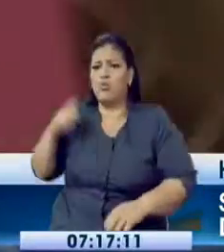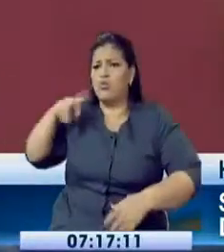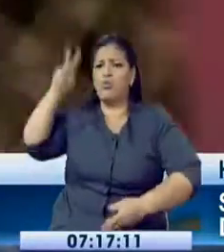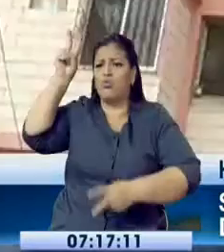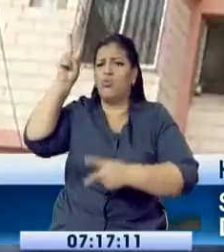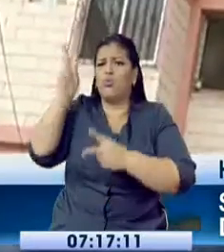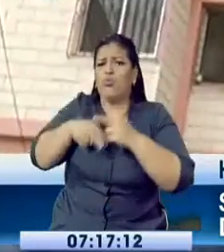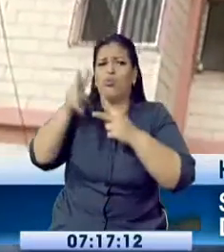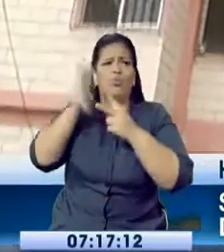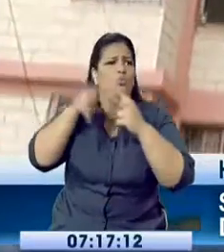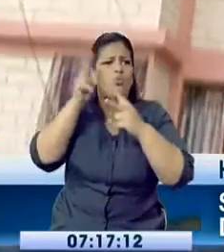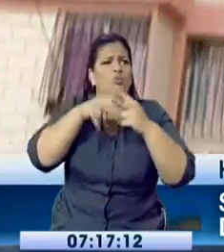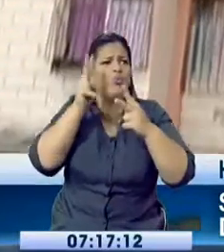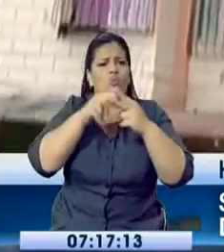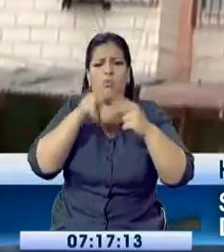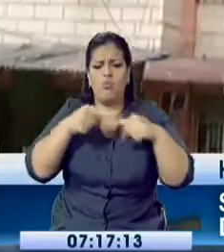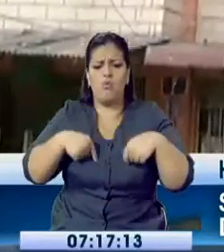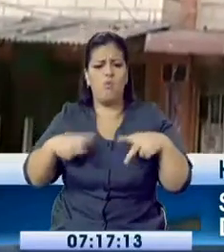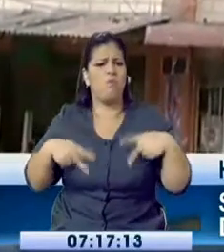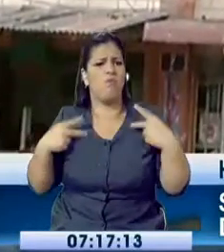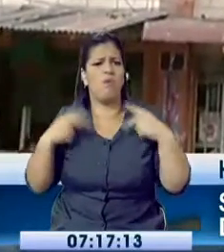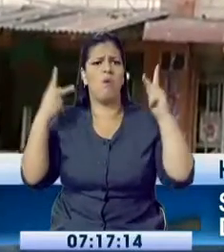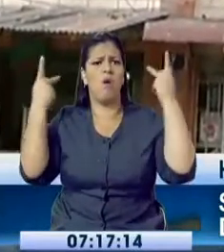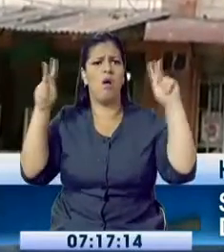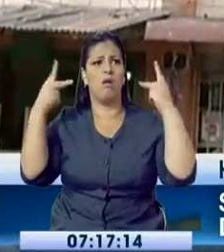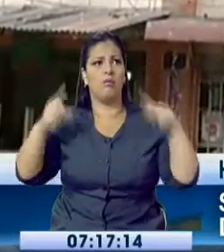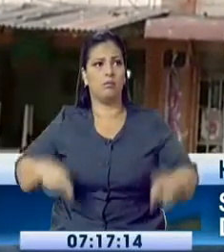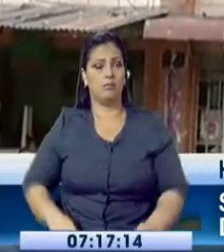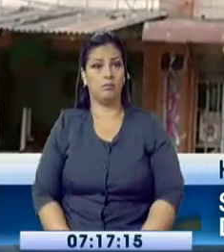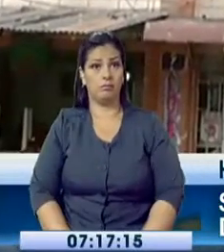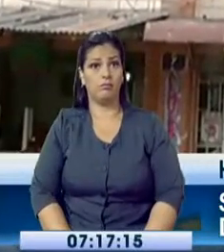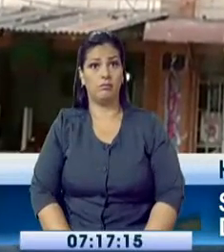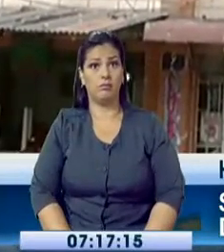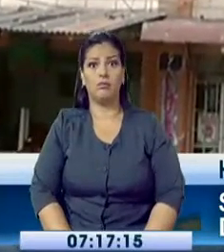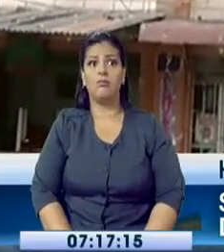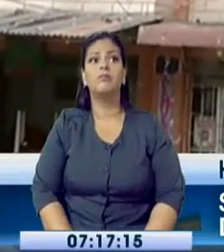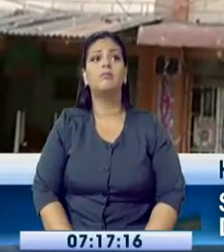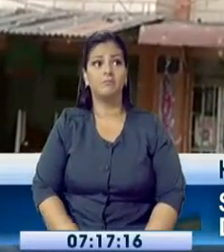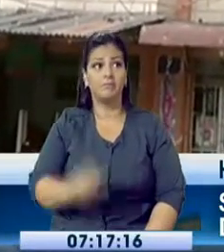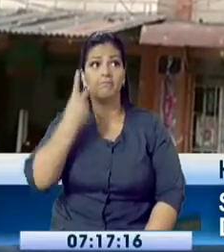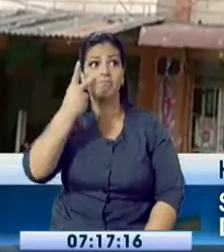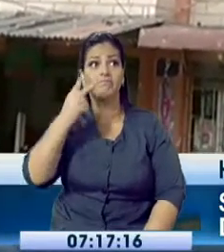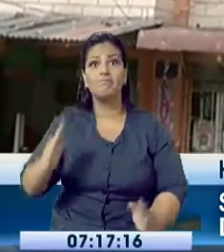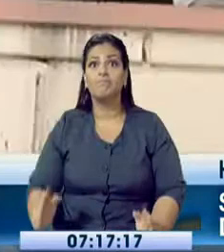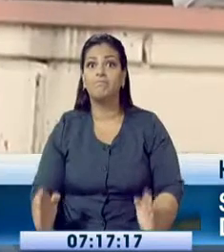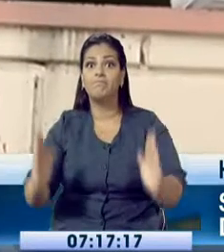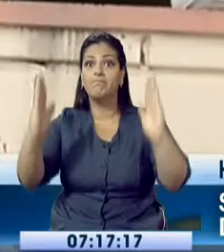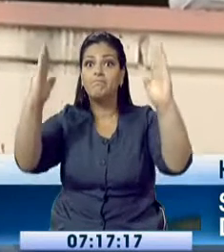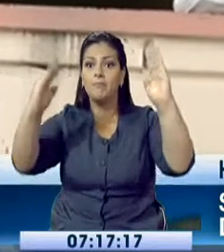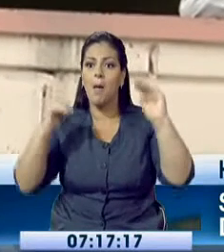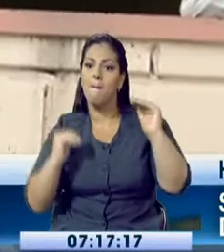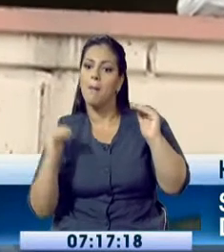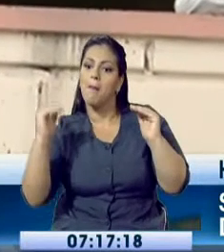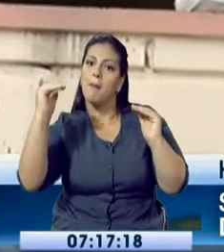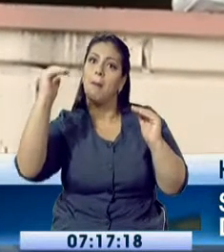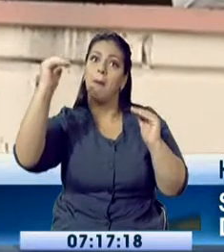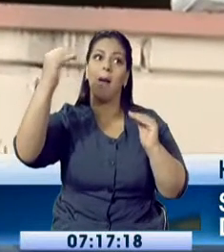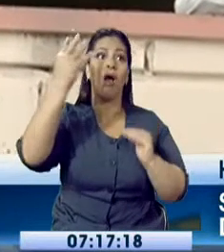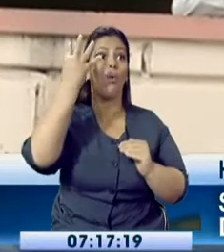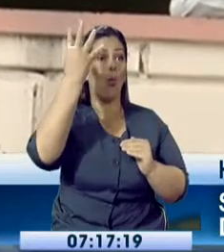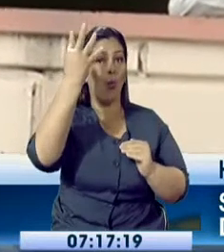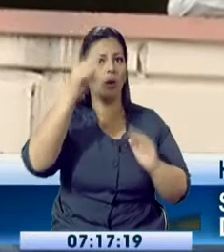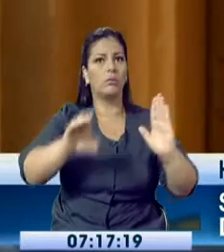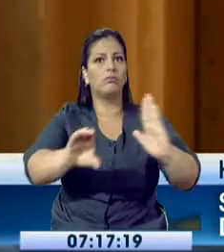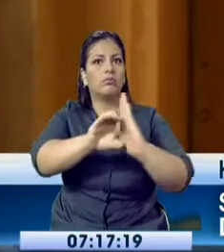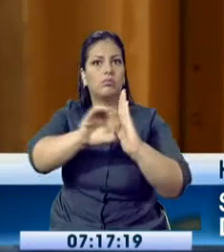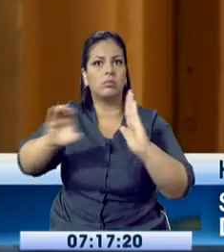Alborada. Temprano en la mañana se conoció sobre la presencia de una persona sin vida en el cuarto piso de un bloque, situado en la ciudadela Sauces